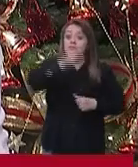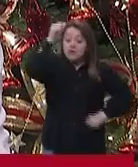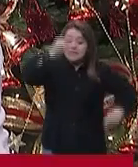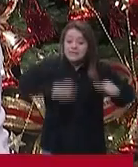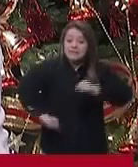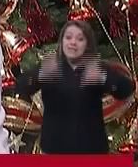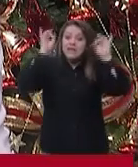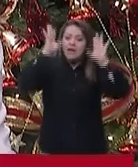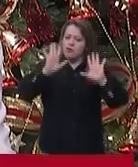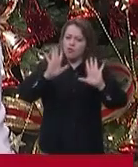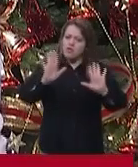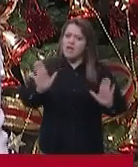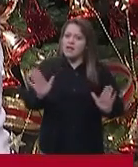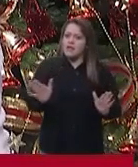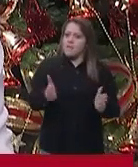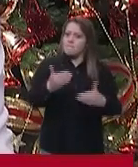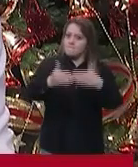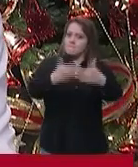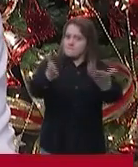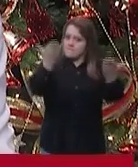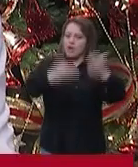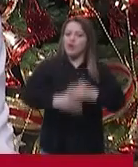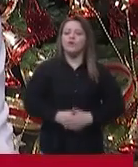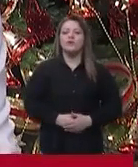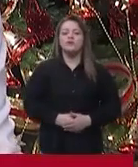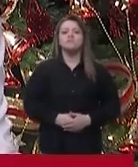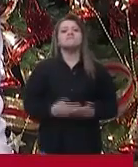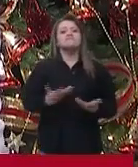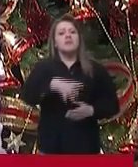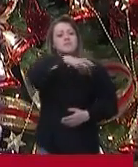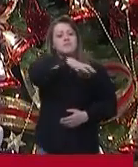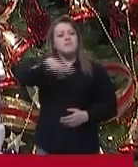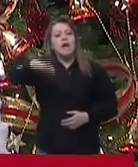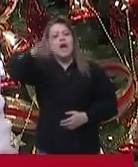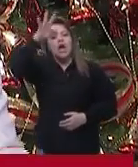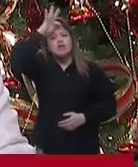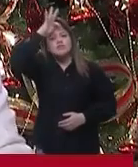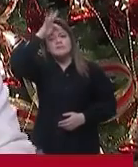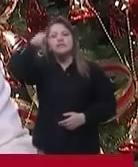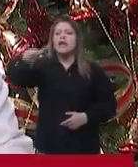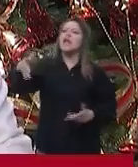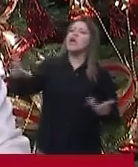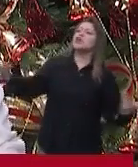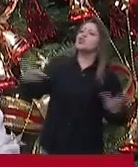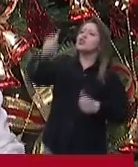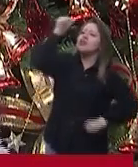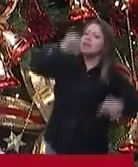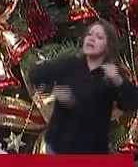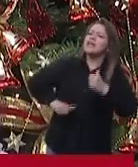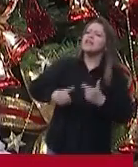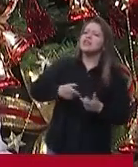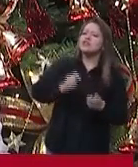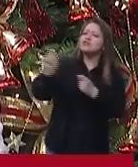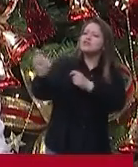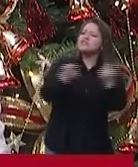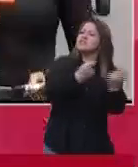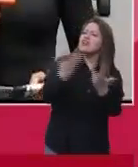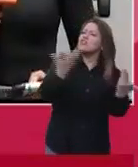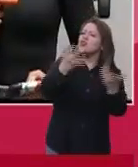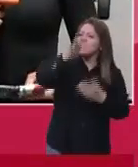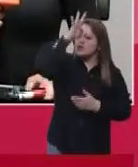heridos se encuentran estables. Según el balance de estos centros de salud, ¿dónde están los heridos? Luisa Fernanda López.